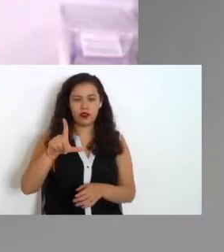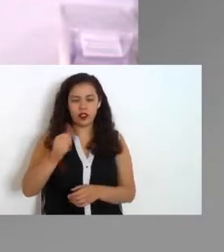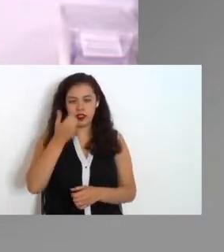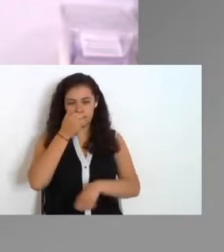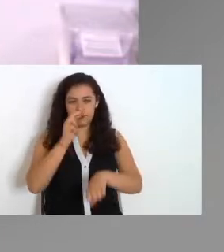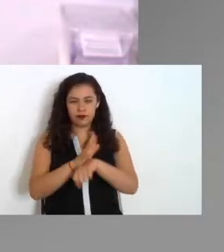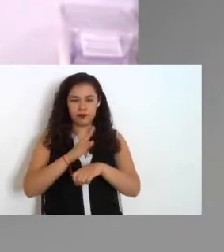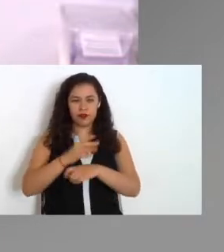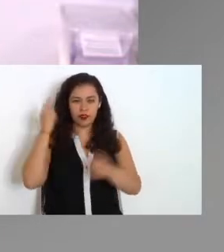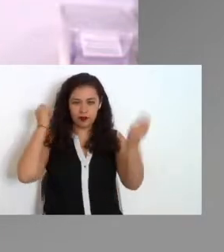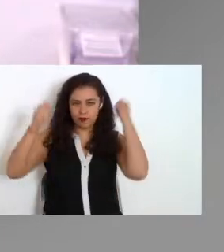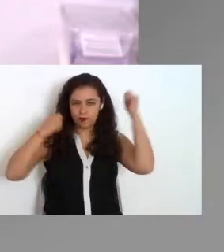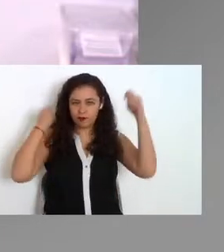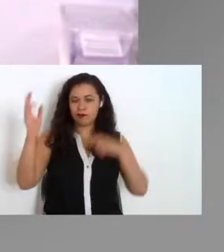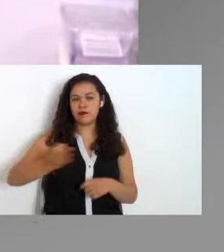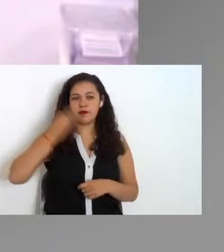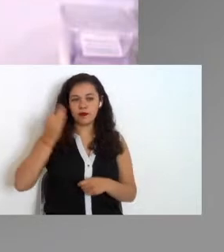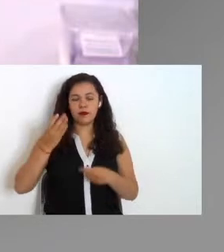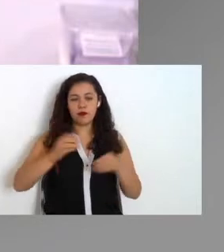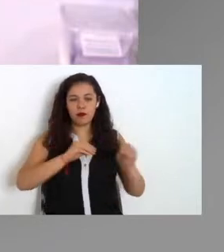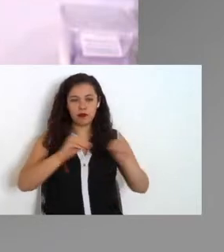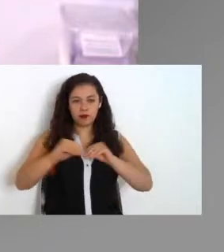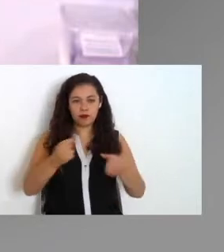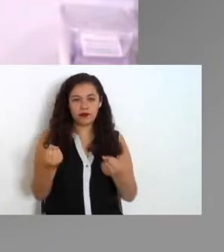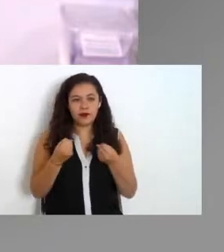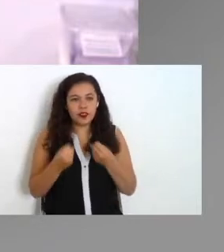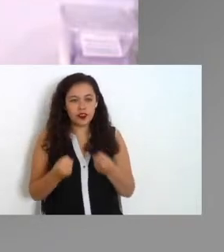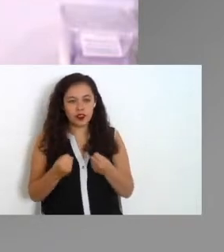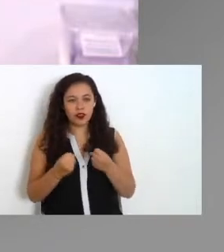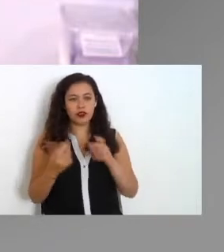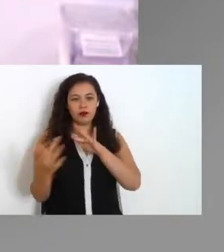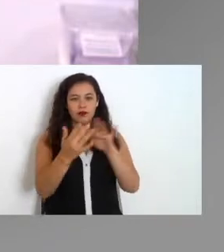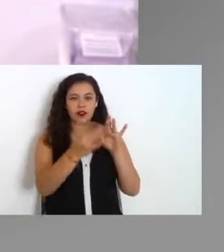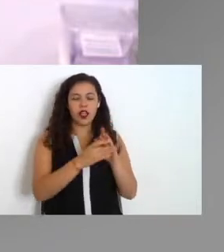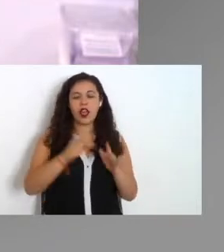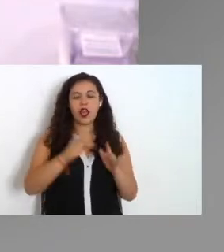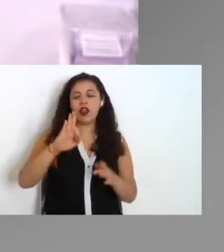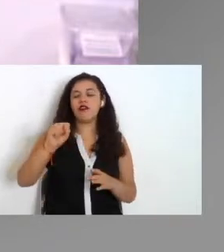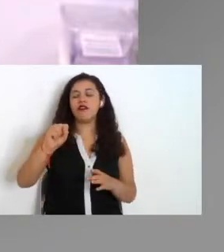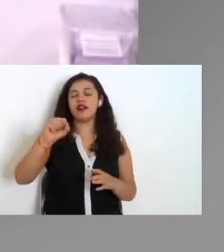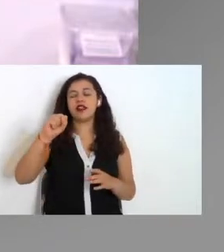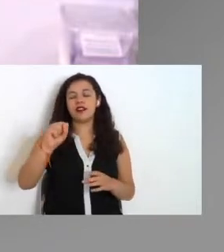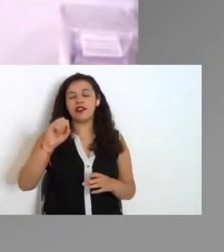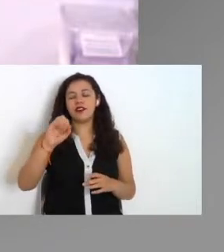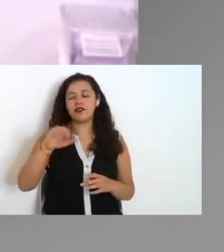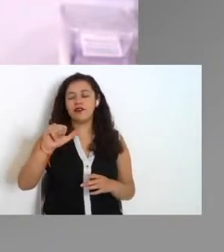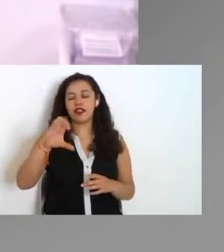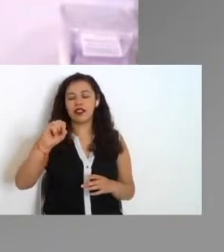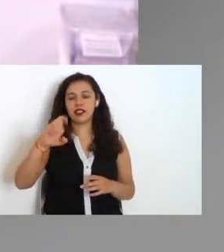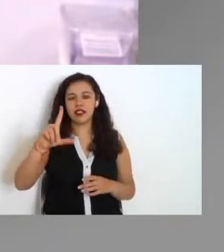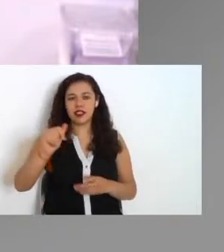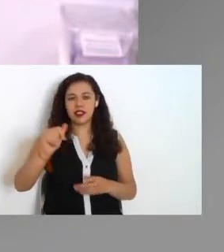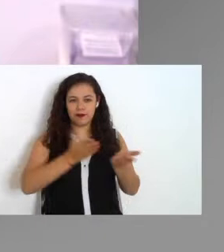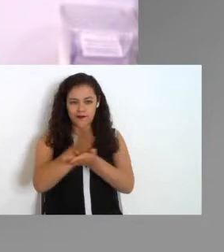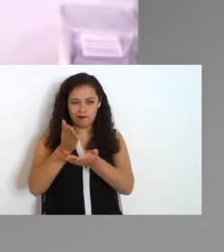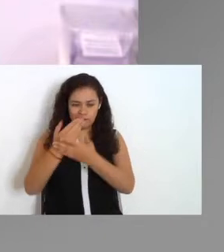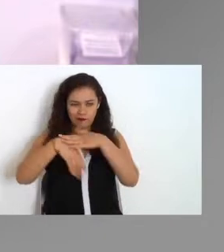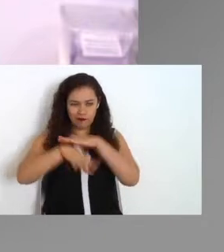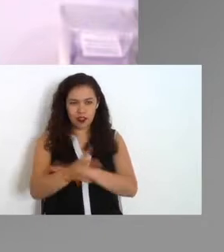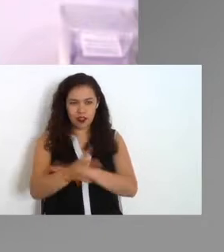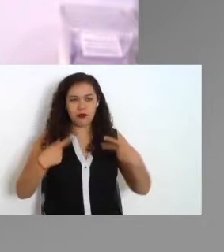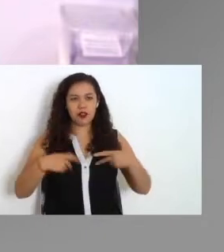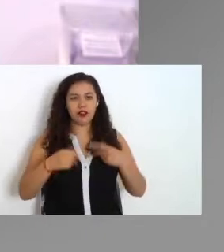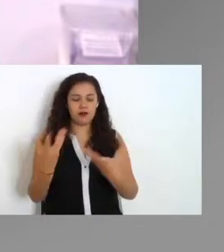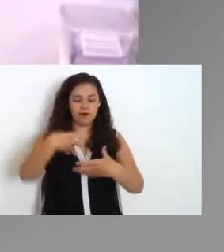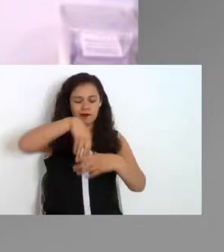de la Coalición Movilidad Segura, integrante de la Red Fácil de Entrale, Inclusión Laboral de Personas con Discapacidad, integrante